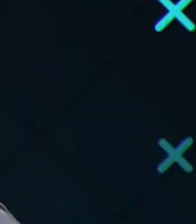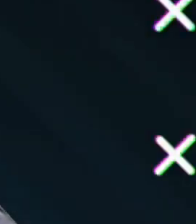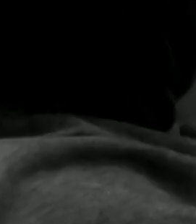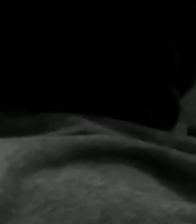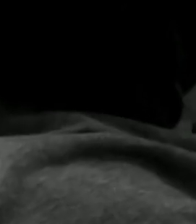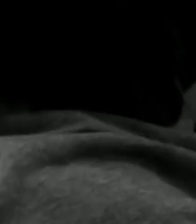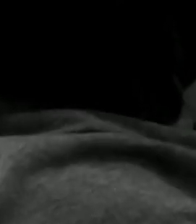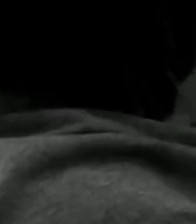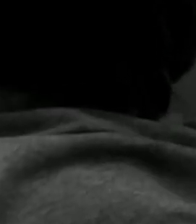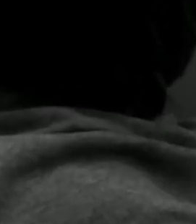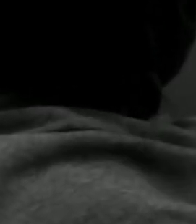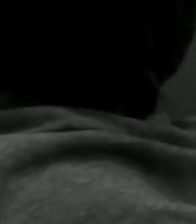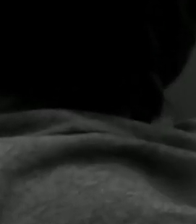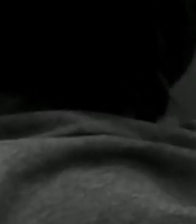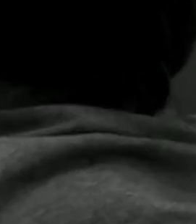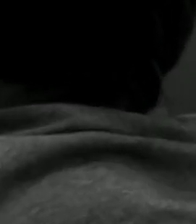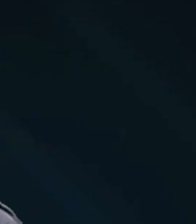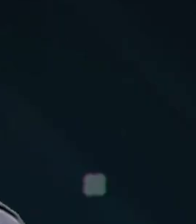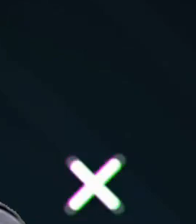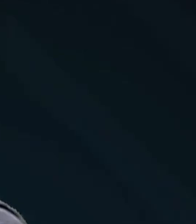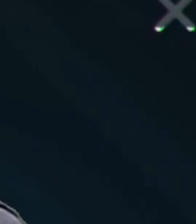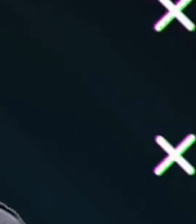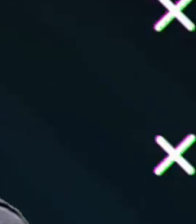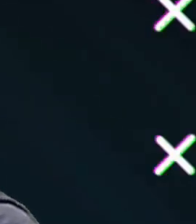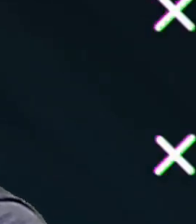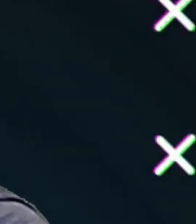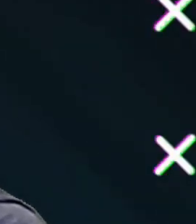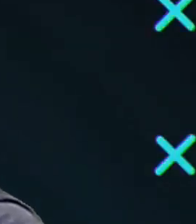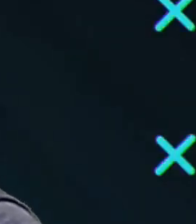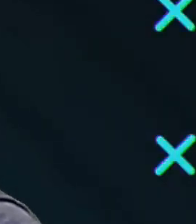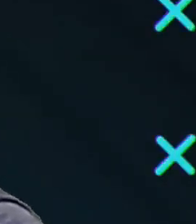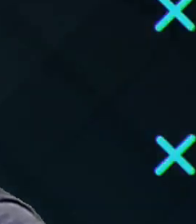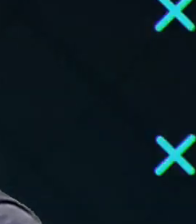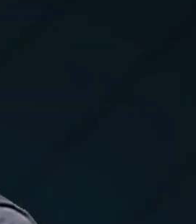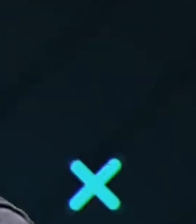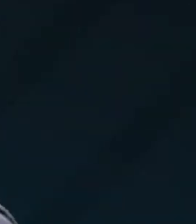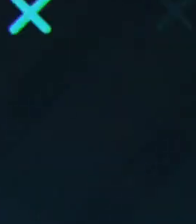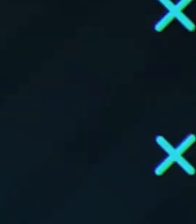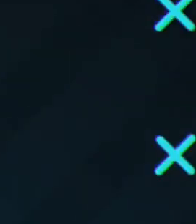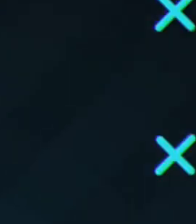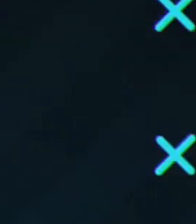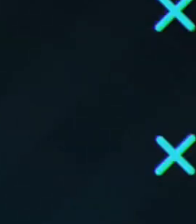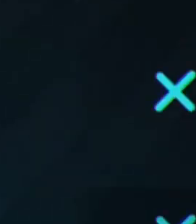Los libros dicen eso. ¿Puedes decir que caminan sobre las aguas? Los libros sagrados lo dicen. Yo no me voy a oponer a lo que dice la religión, menos en este contexto. No entres a ver.